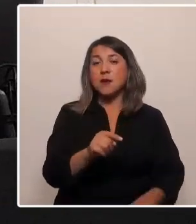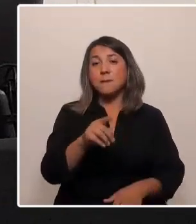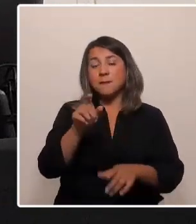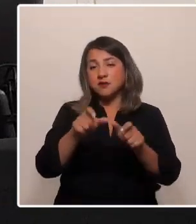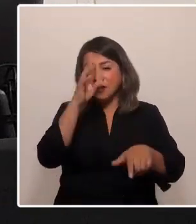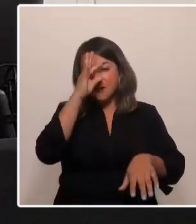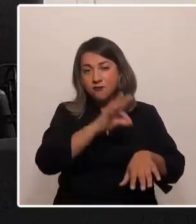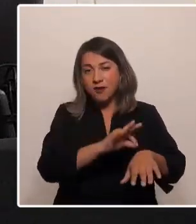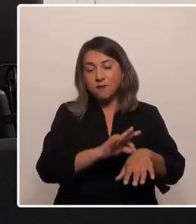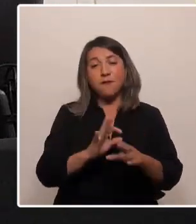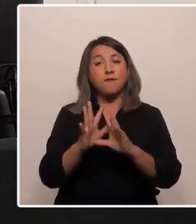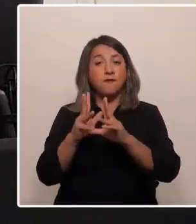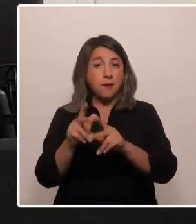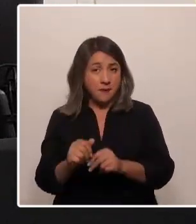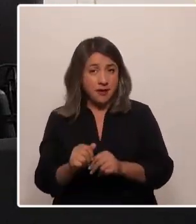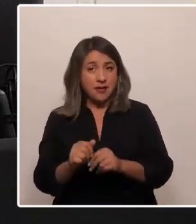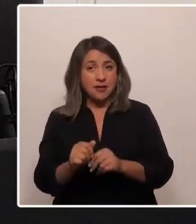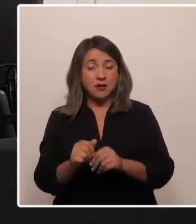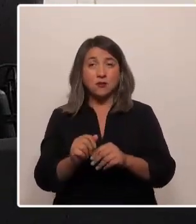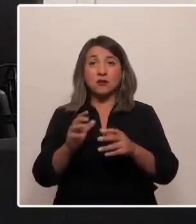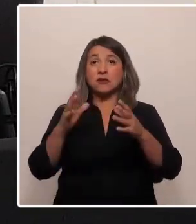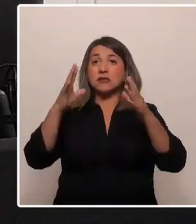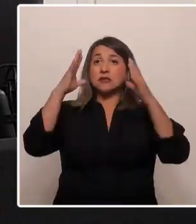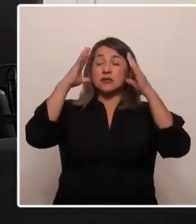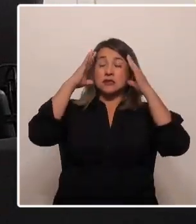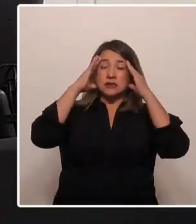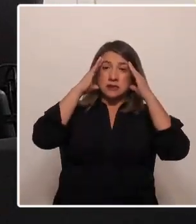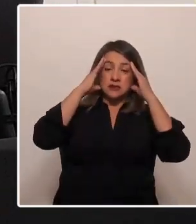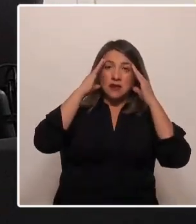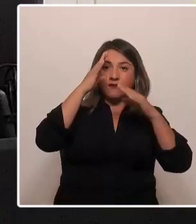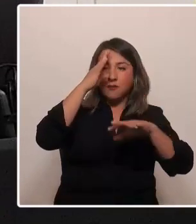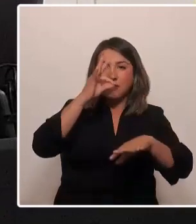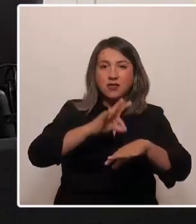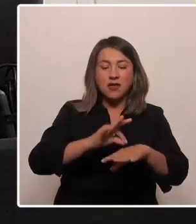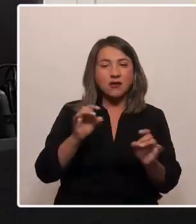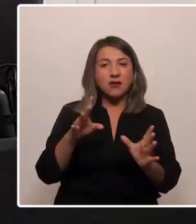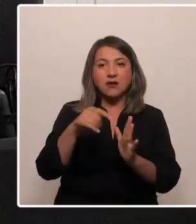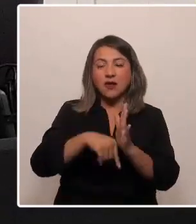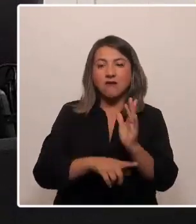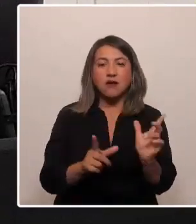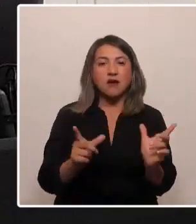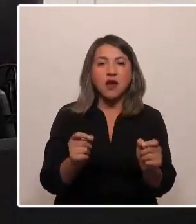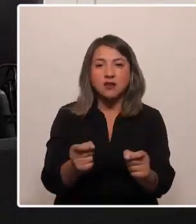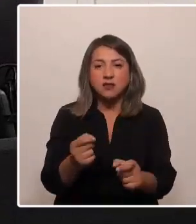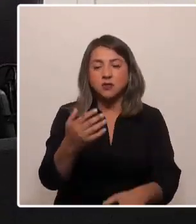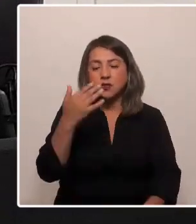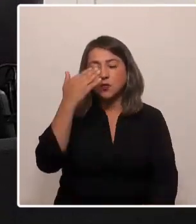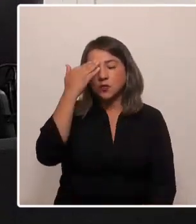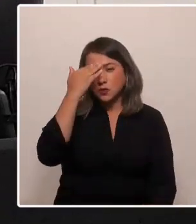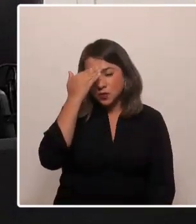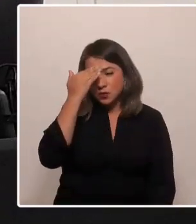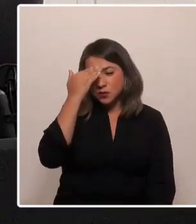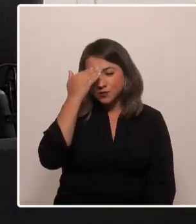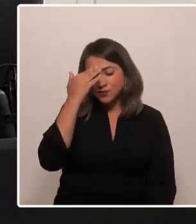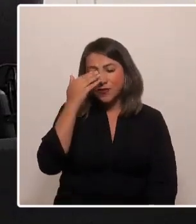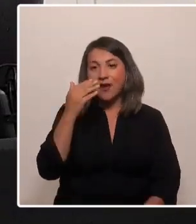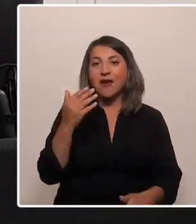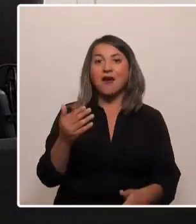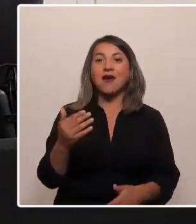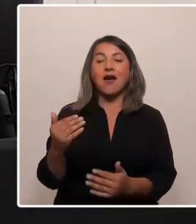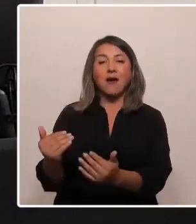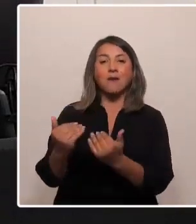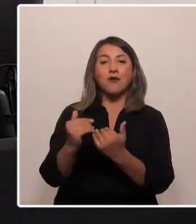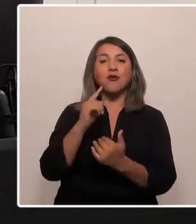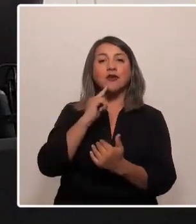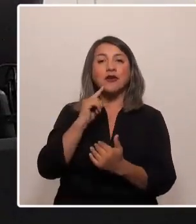como familia se les cae el mundo al recibir un diagnóstico de un cáncer, también se abre salud de esperanza cuando el